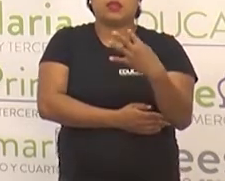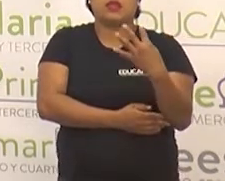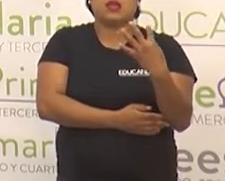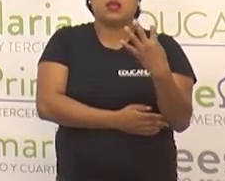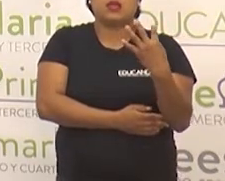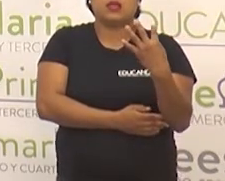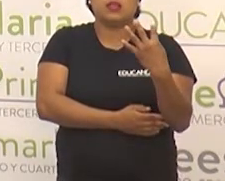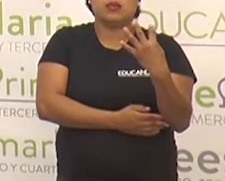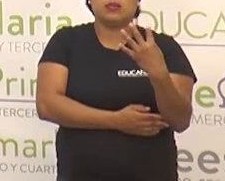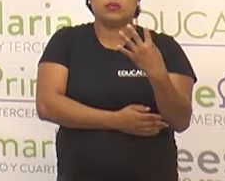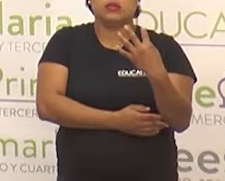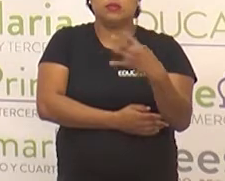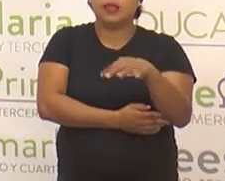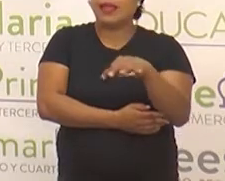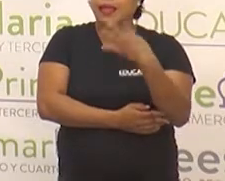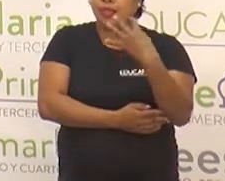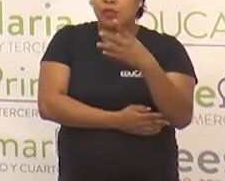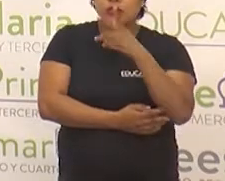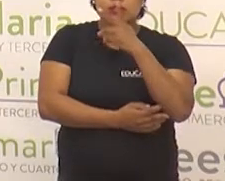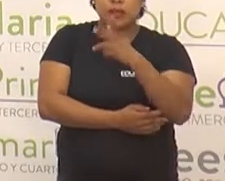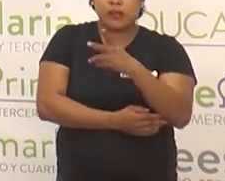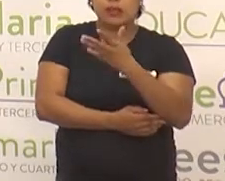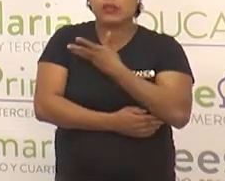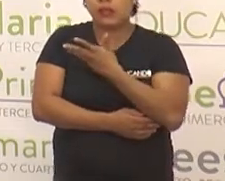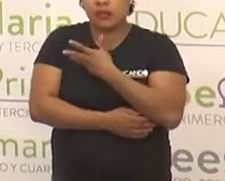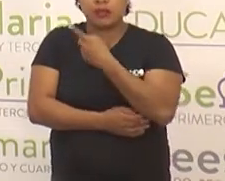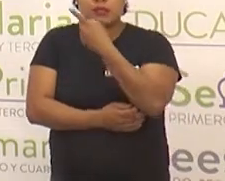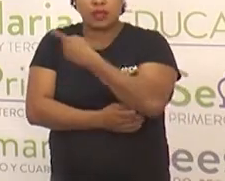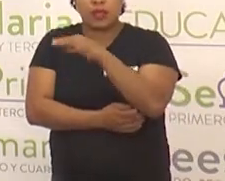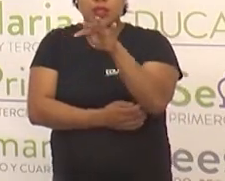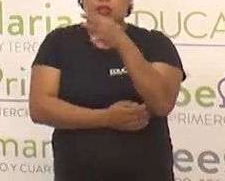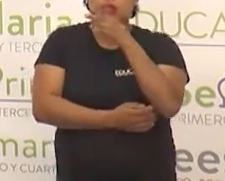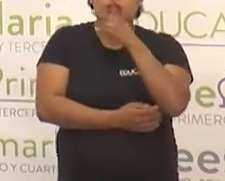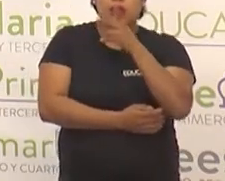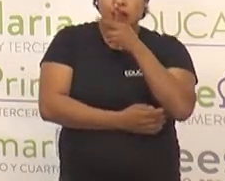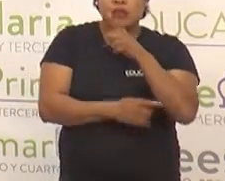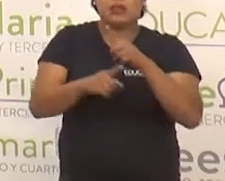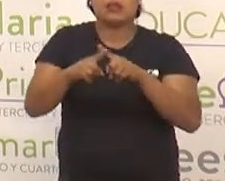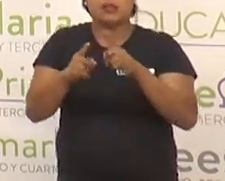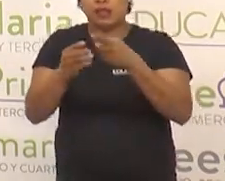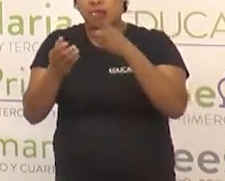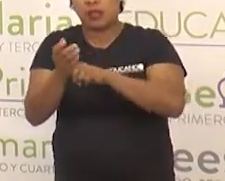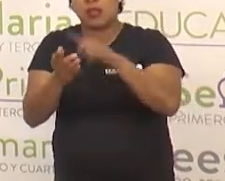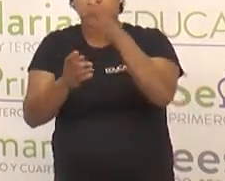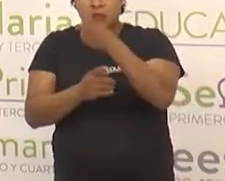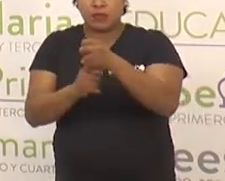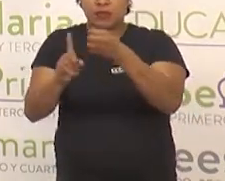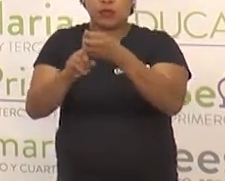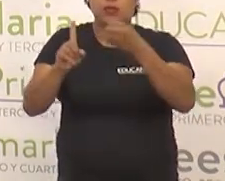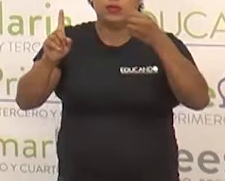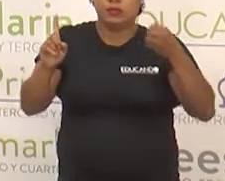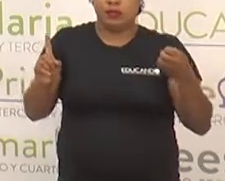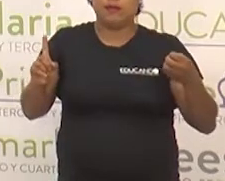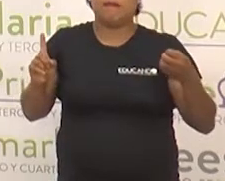13, 14. Tenemos 14 palabras dentro de esta